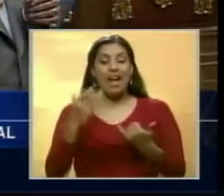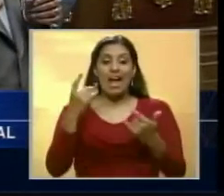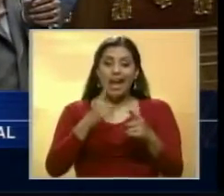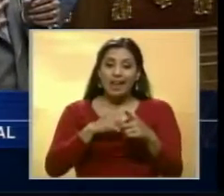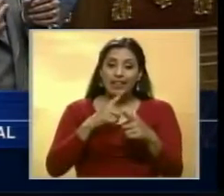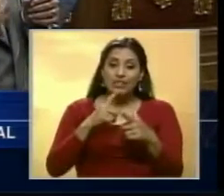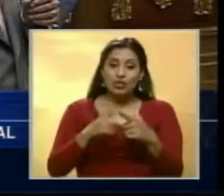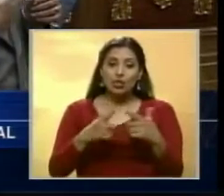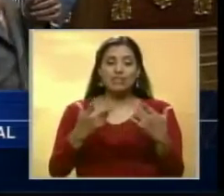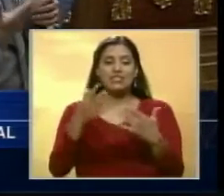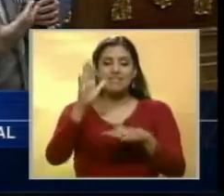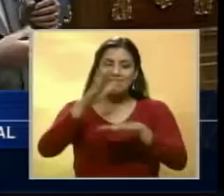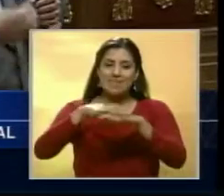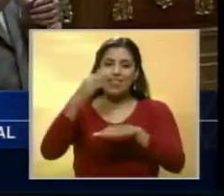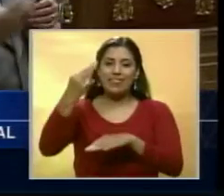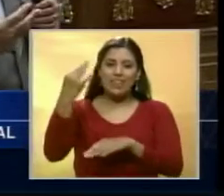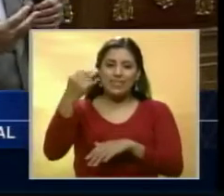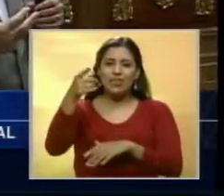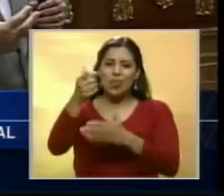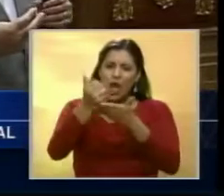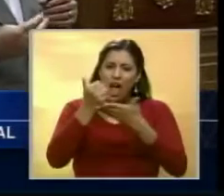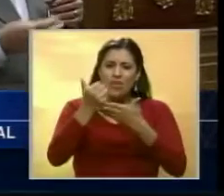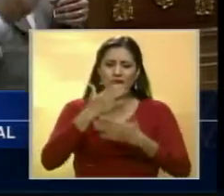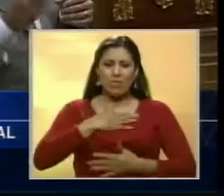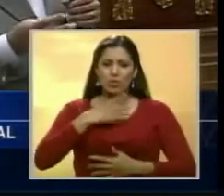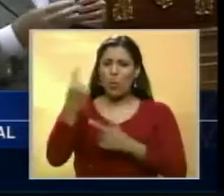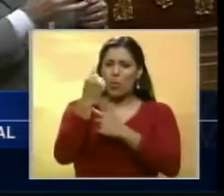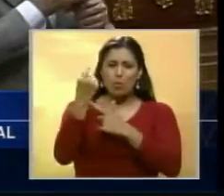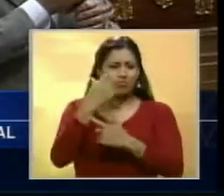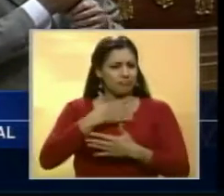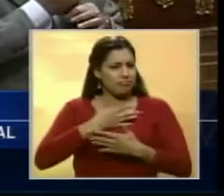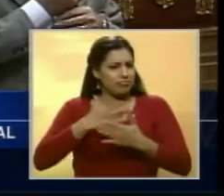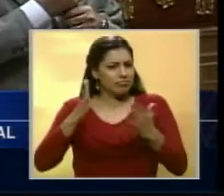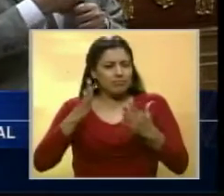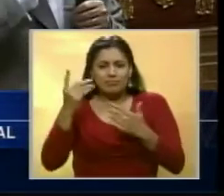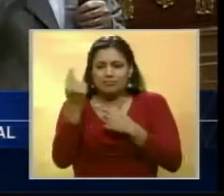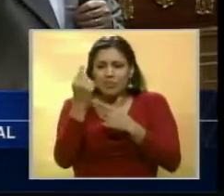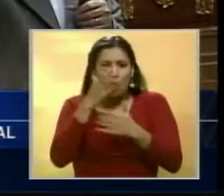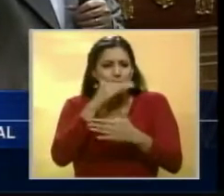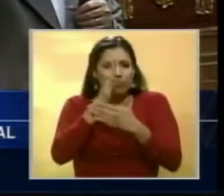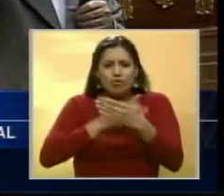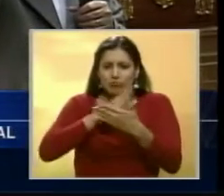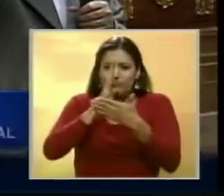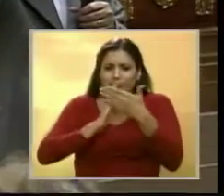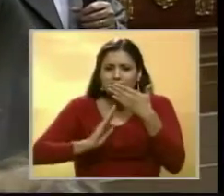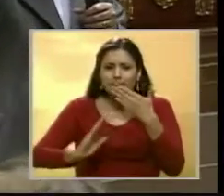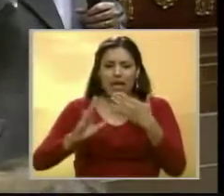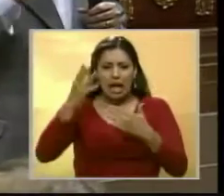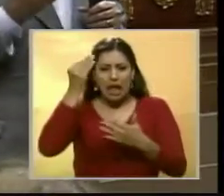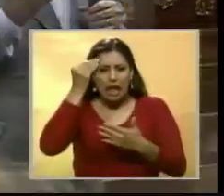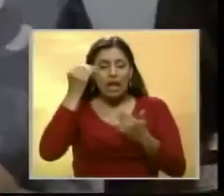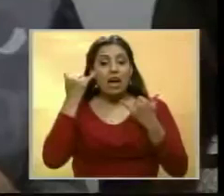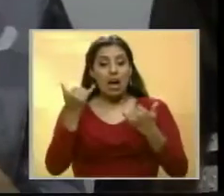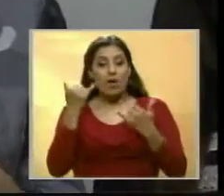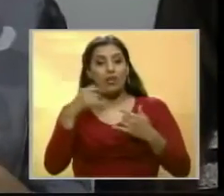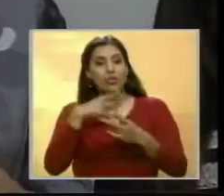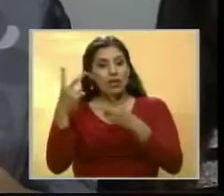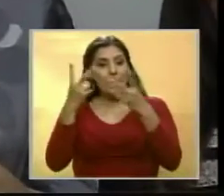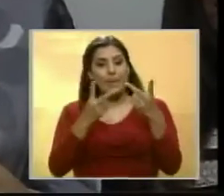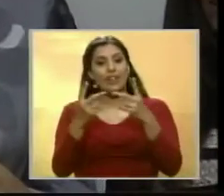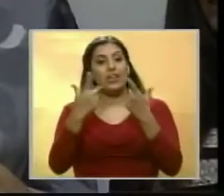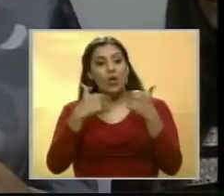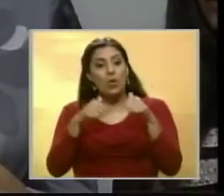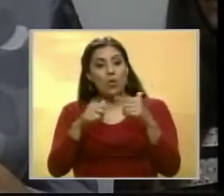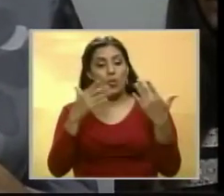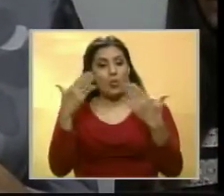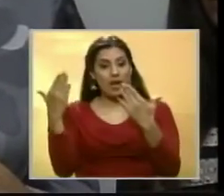Entonces, mira, de verdad, ayúdennos. Si tienen que reclamarnos algo, nos lo reclaman. Los artistas agradecieron la oportunidad de ser invitados a conocer los espacios